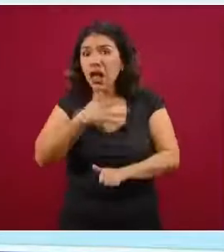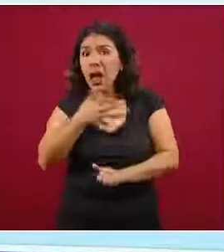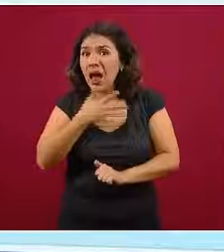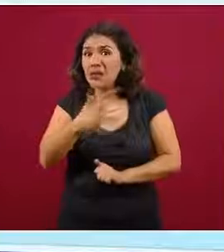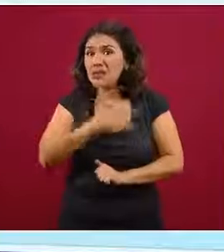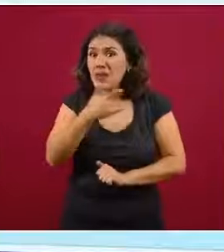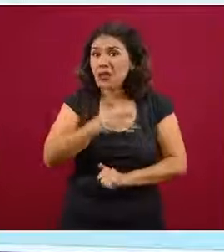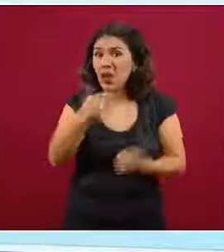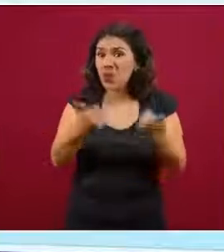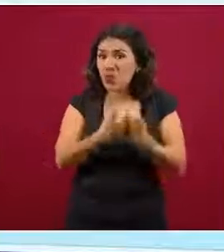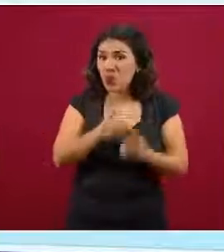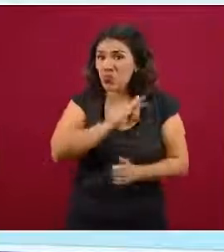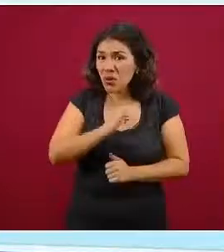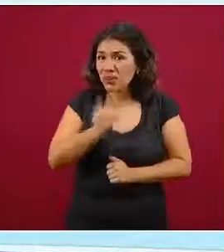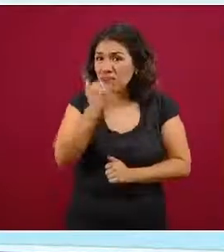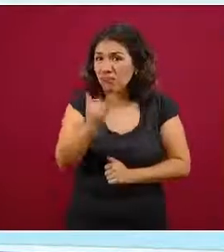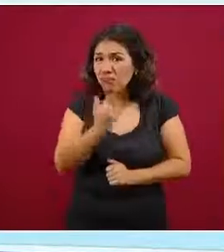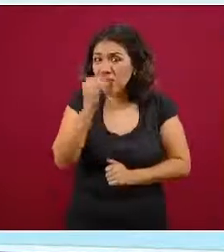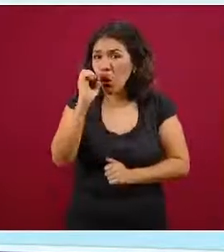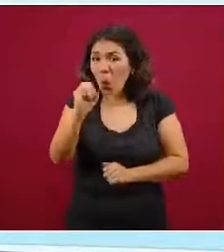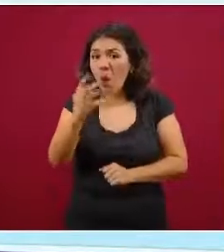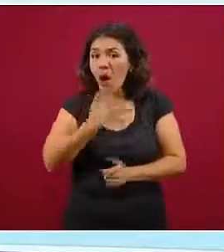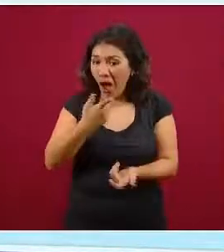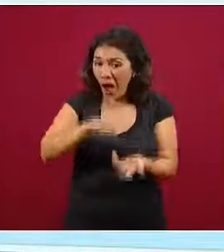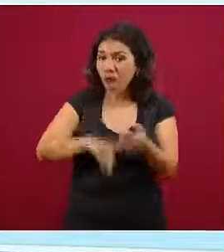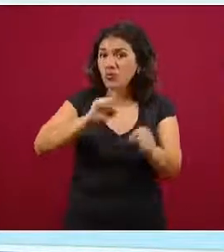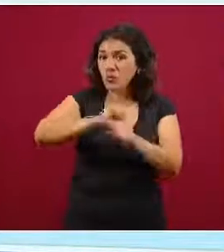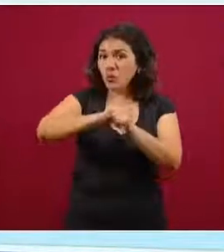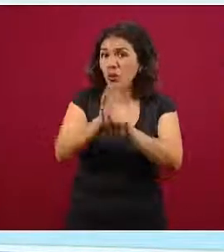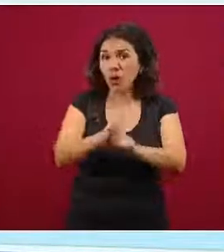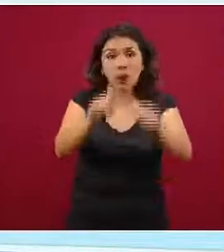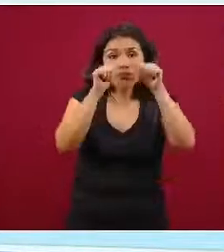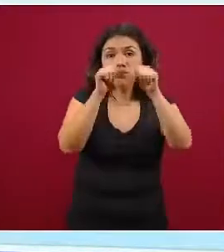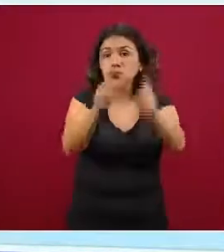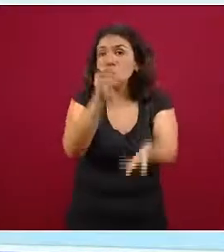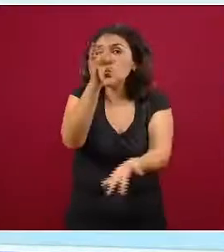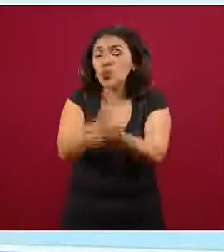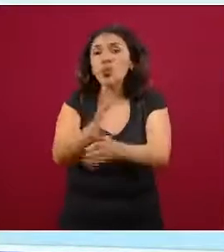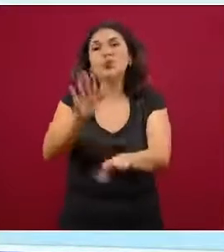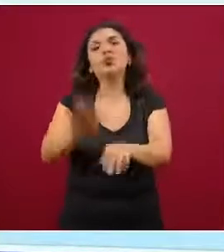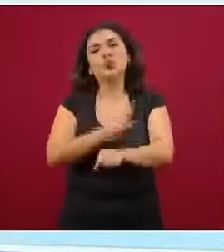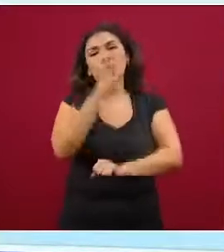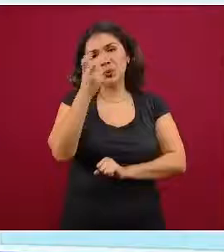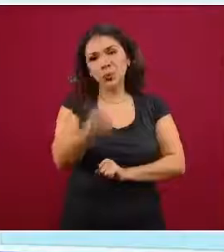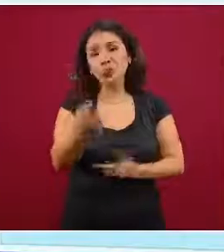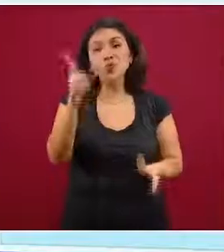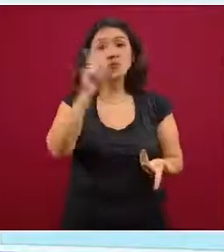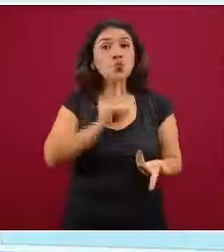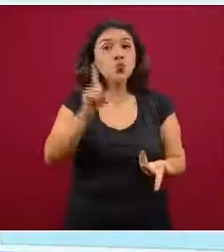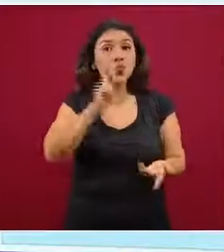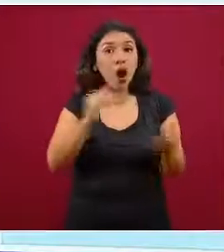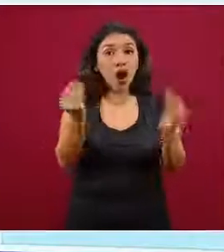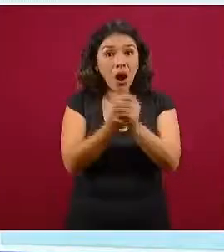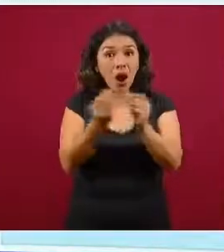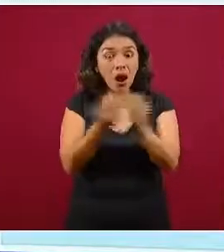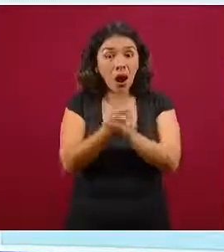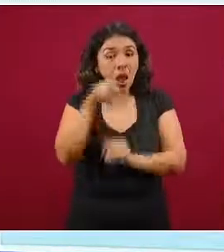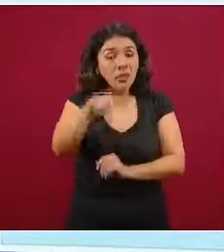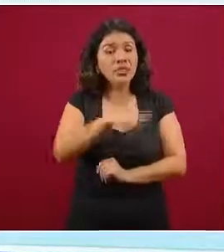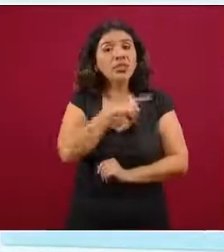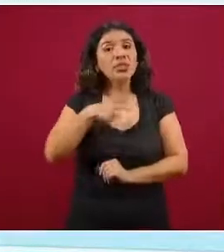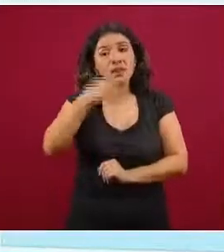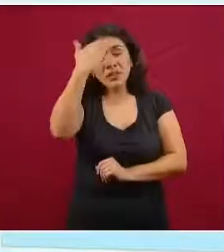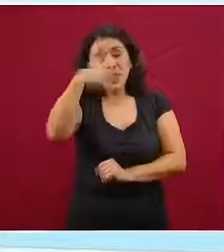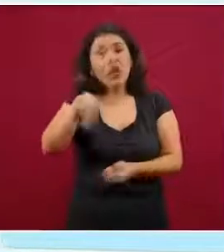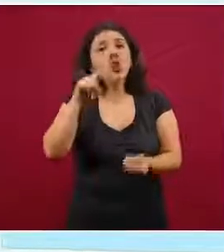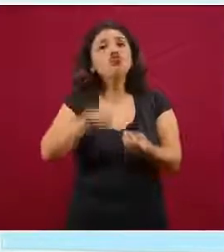o confirmados con COVID-19. Por ello, las mujeres deben saber a